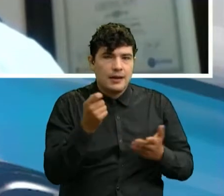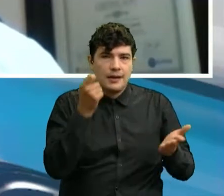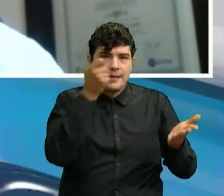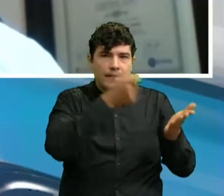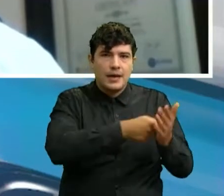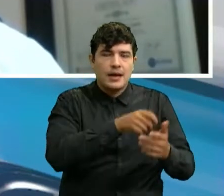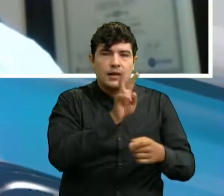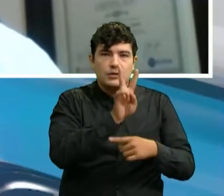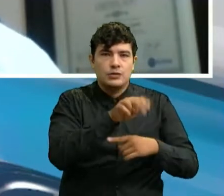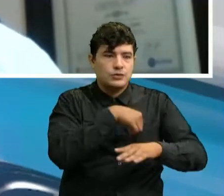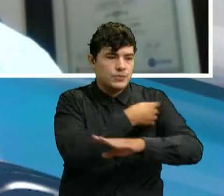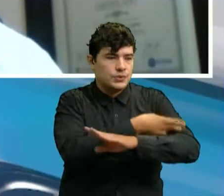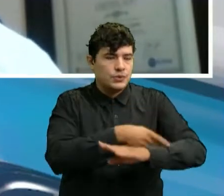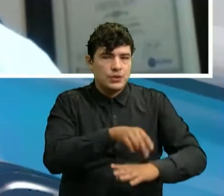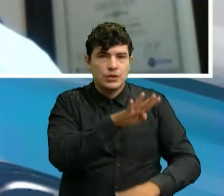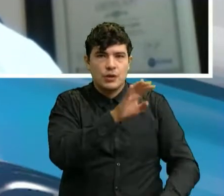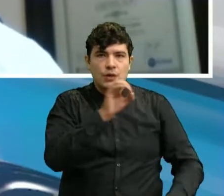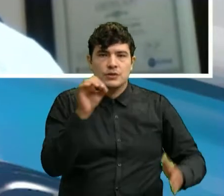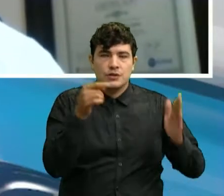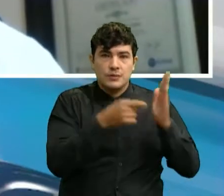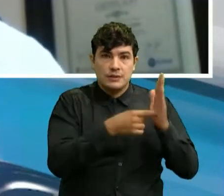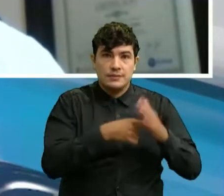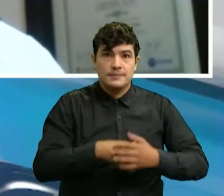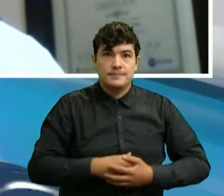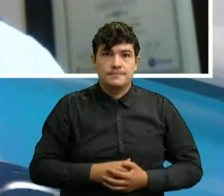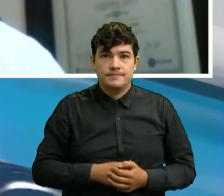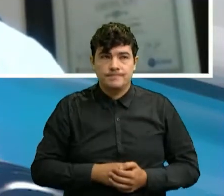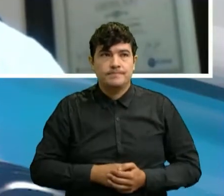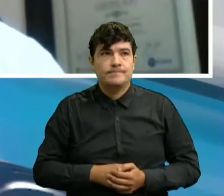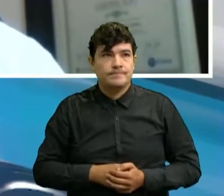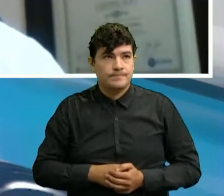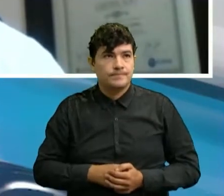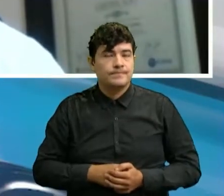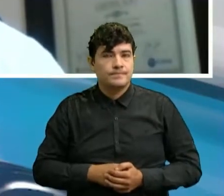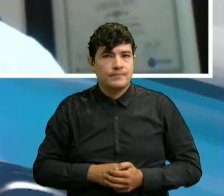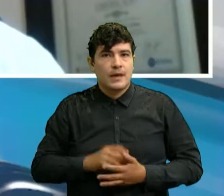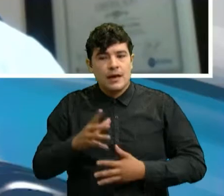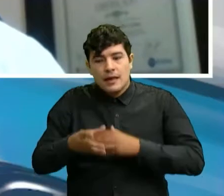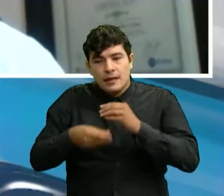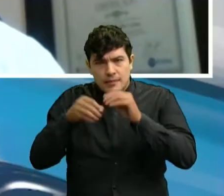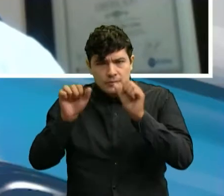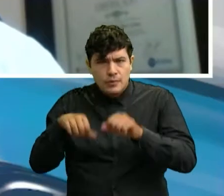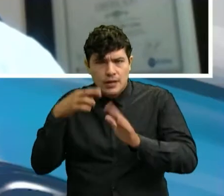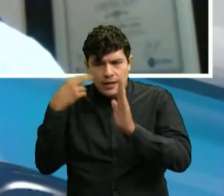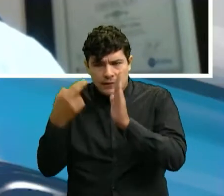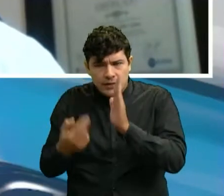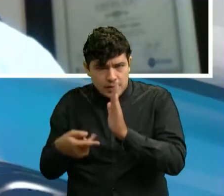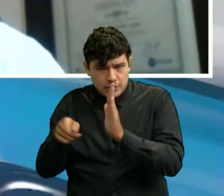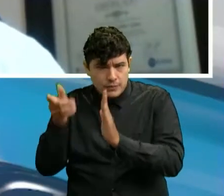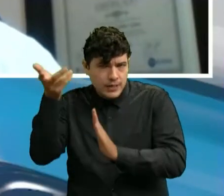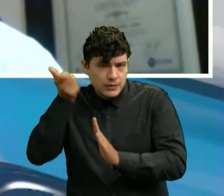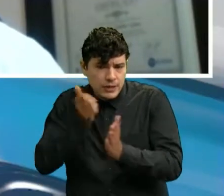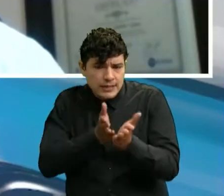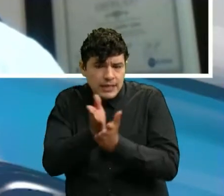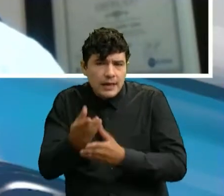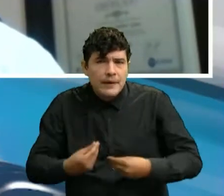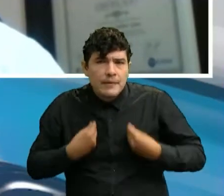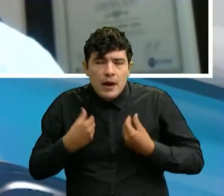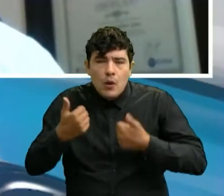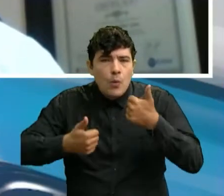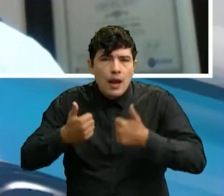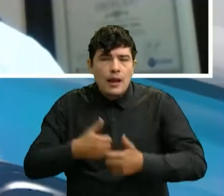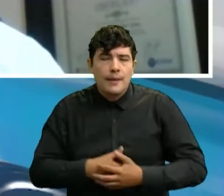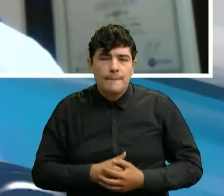pagar 2.400.000 pesos. Se puede revisar también la pensión de sobrevivientes cuando estamos hablando